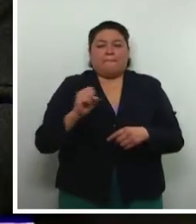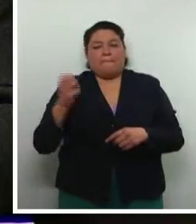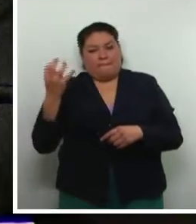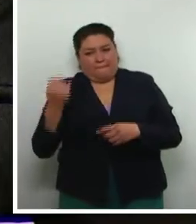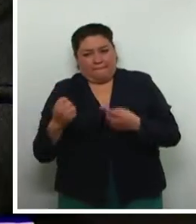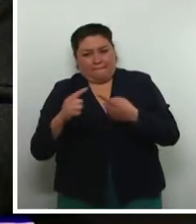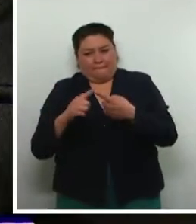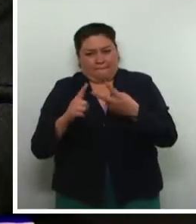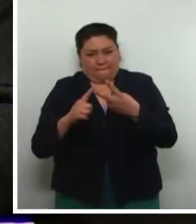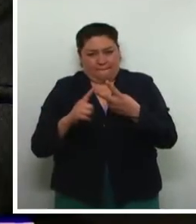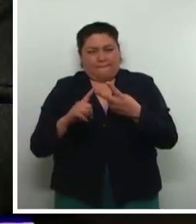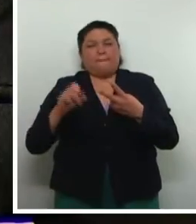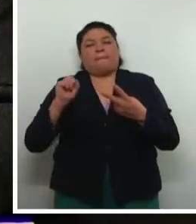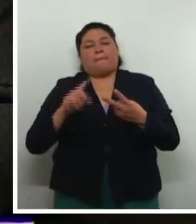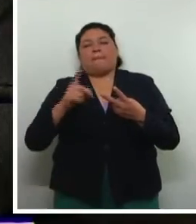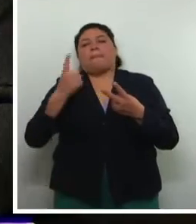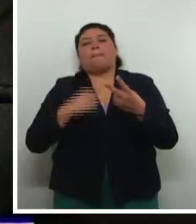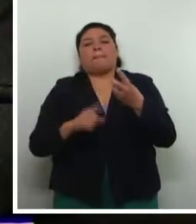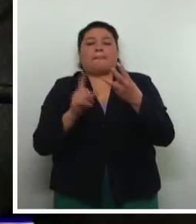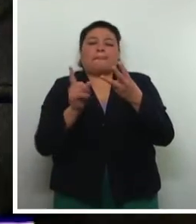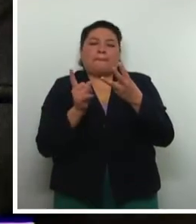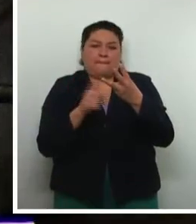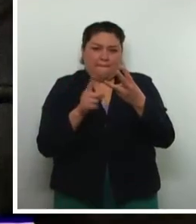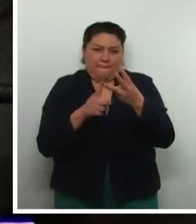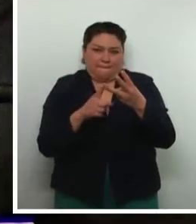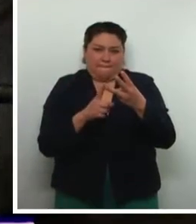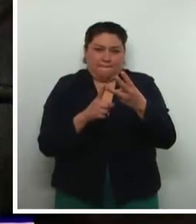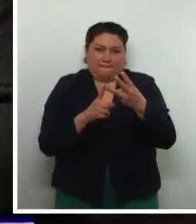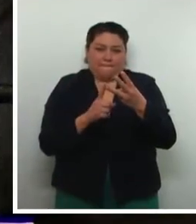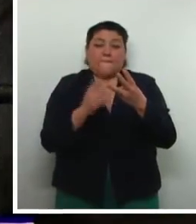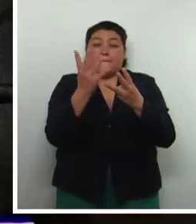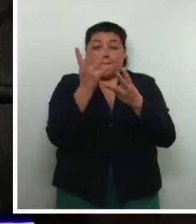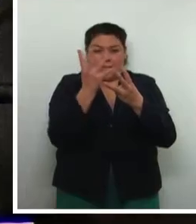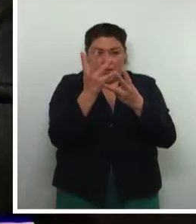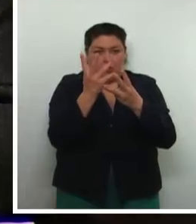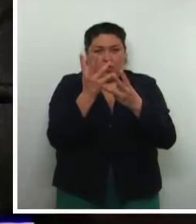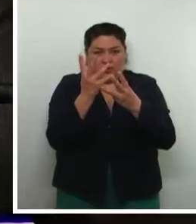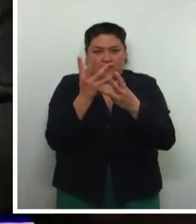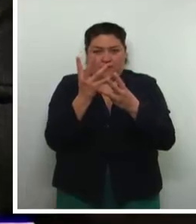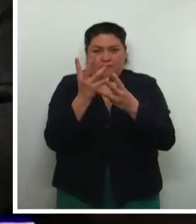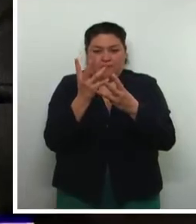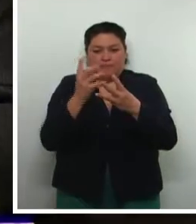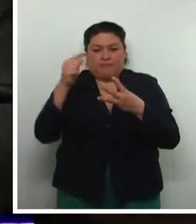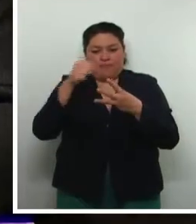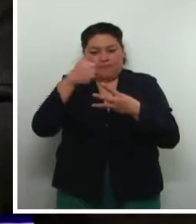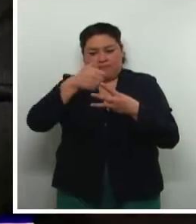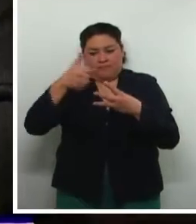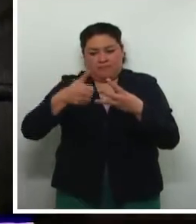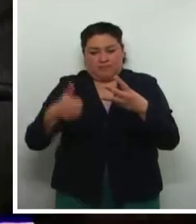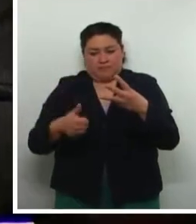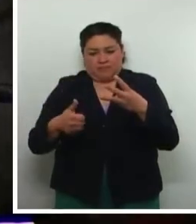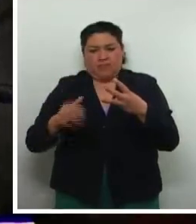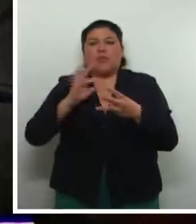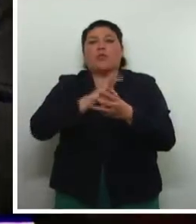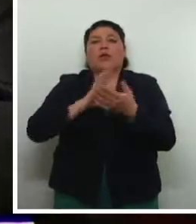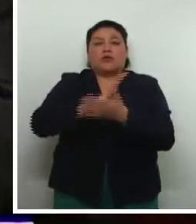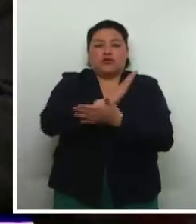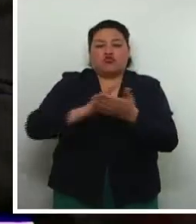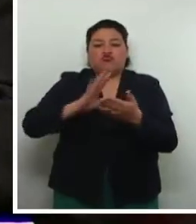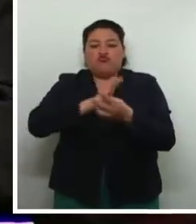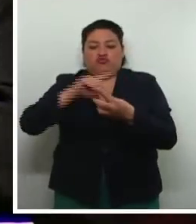del mismo inciso y en el numeral 4. Está bien que sean votadas en lo